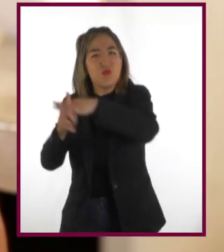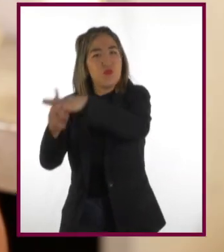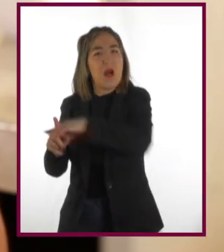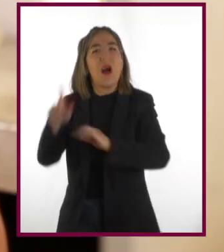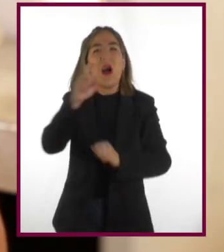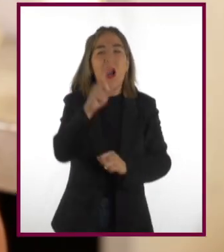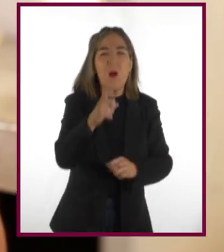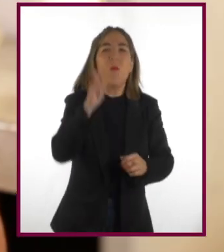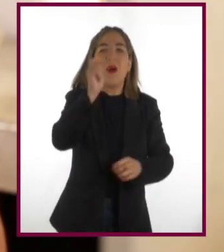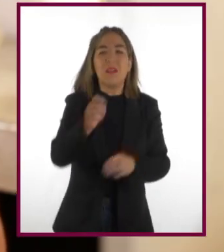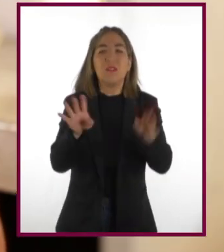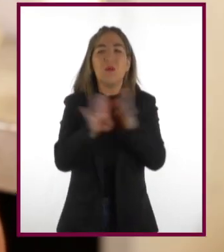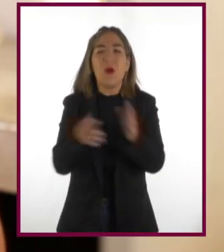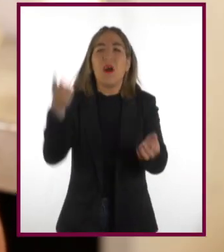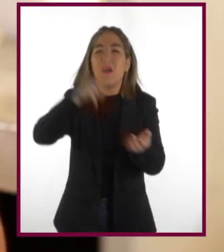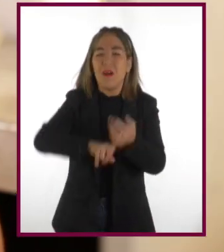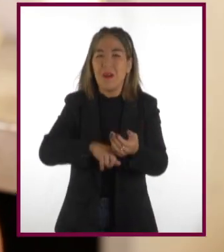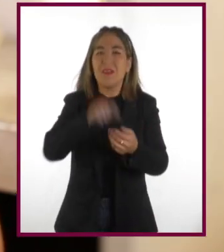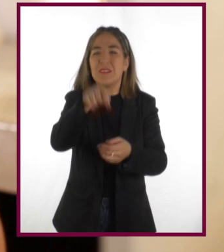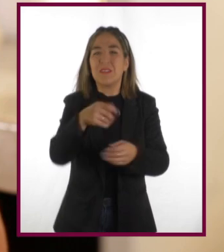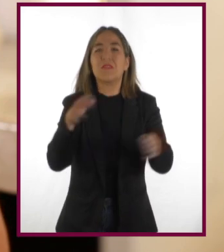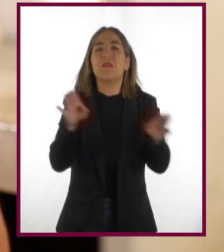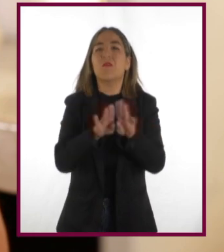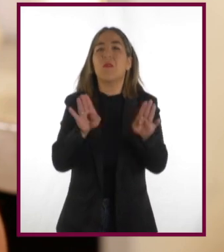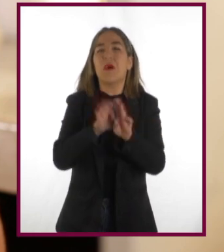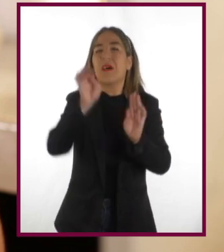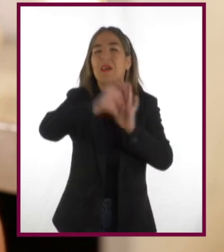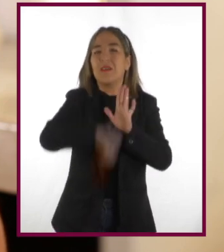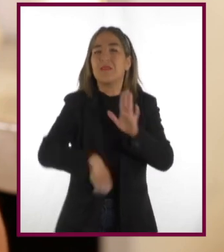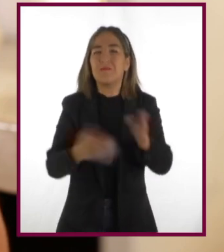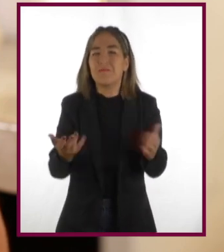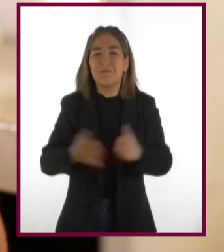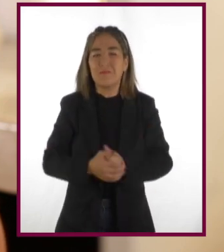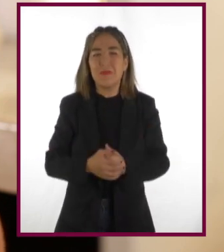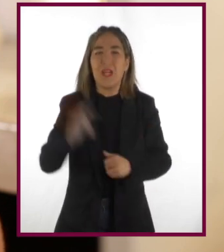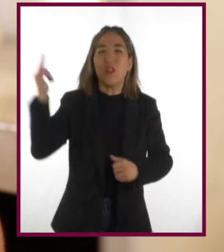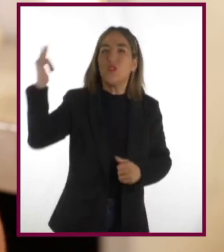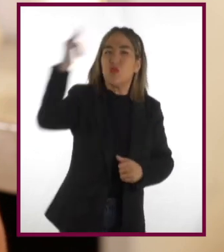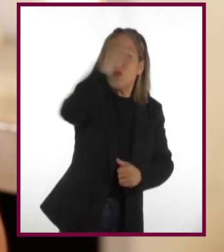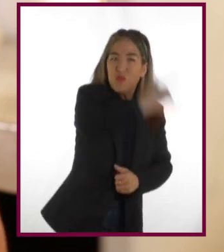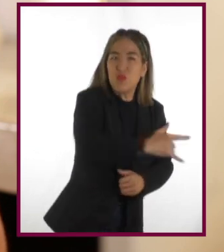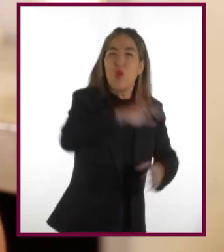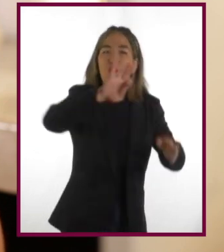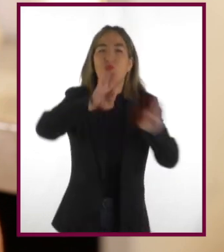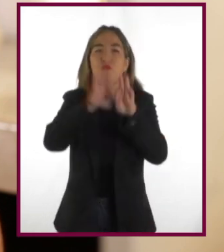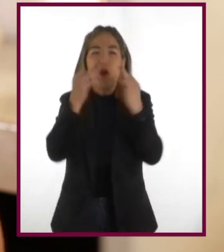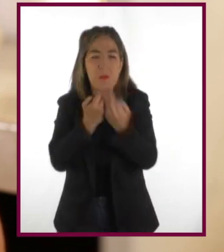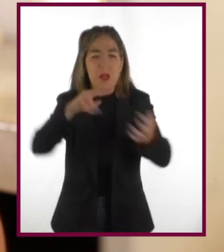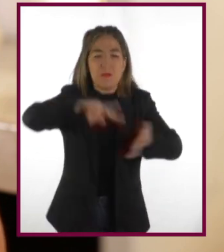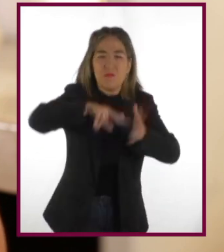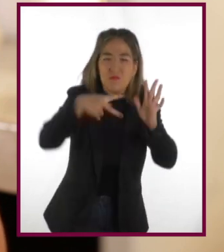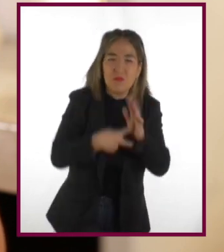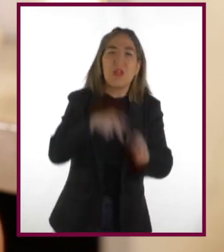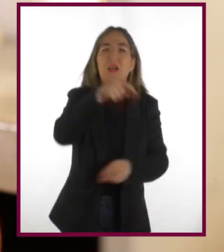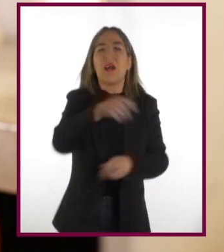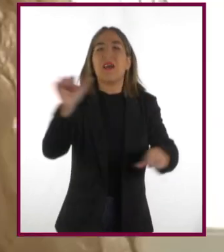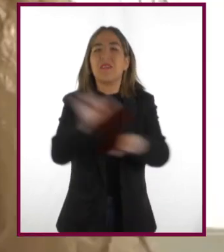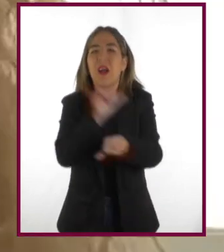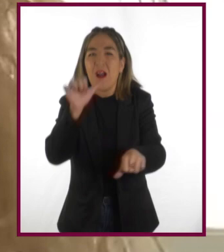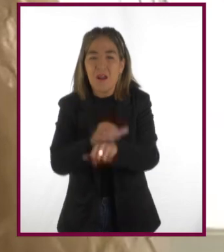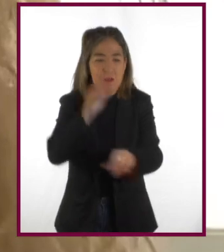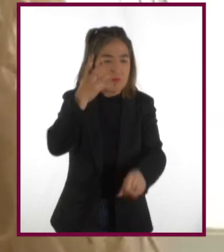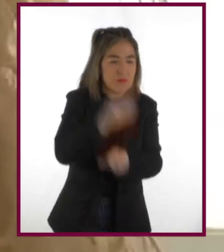las aplicaciones aerodinámicas que tienen estas ecuaciones, como por ejemplo en el diseño de aviones, de